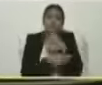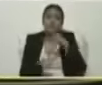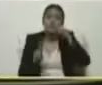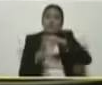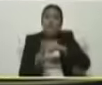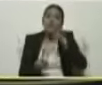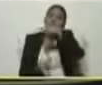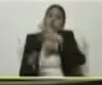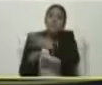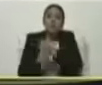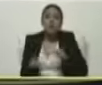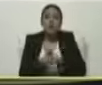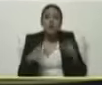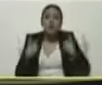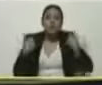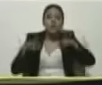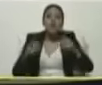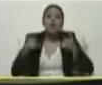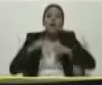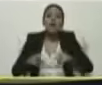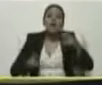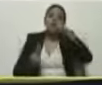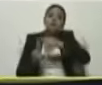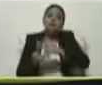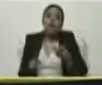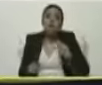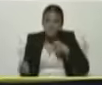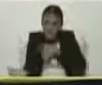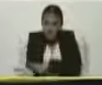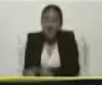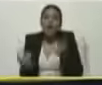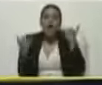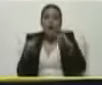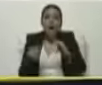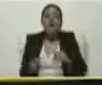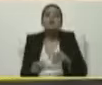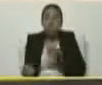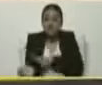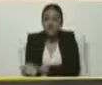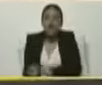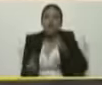como un hijo, porque yo soy hijo del Táchira. En mi sangre corre sangre tachirense.